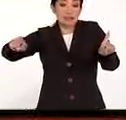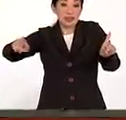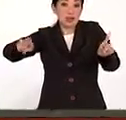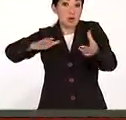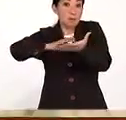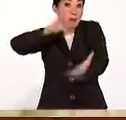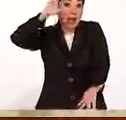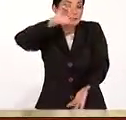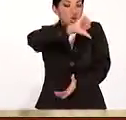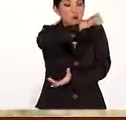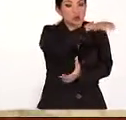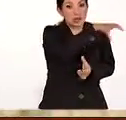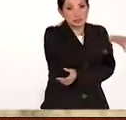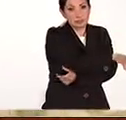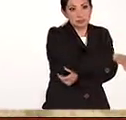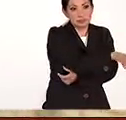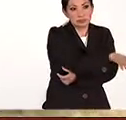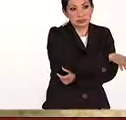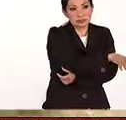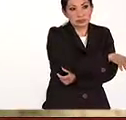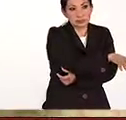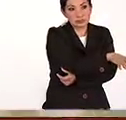mayor que otros